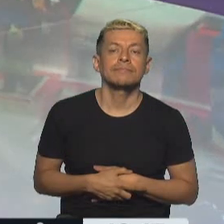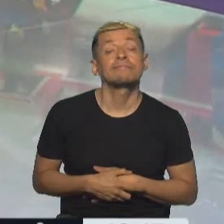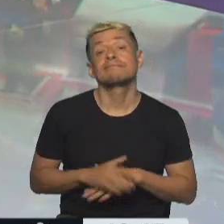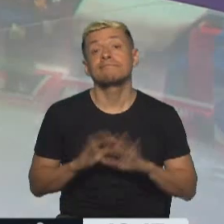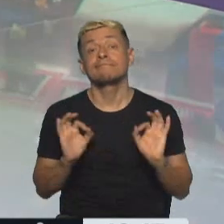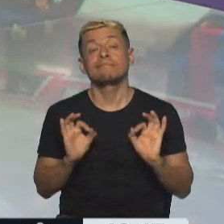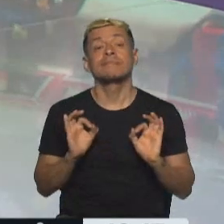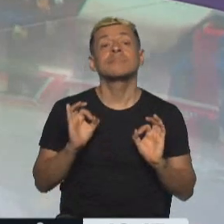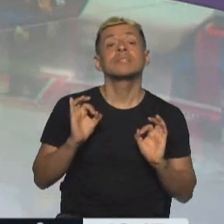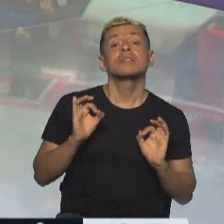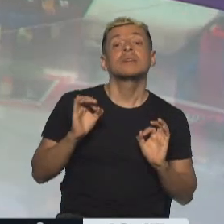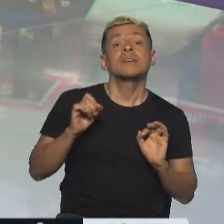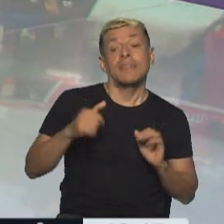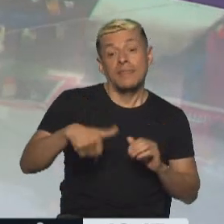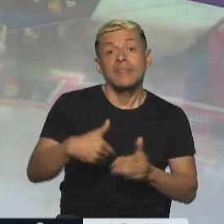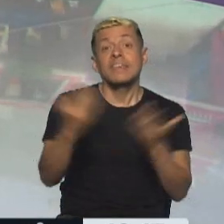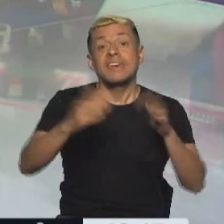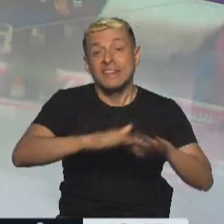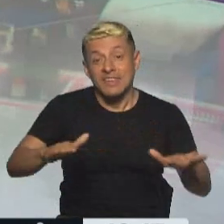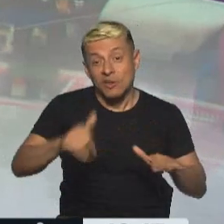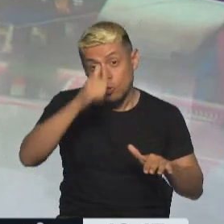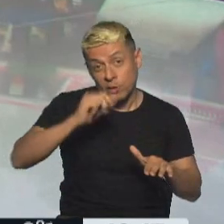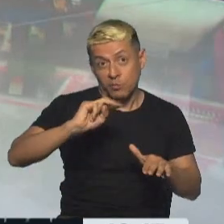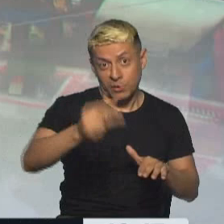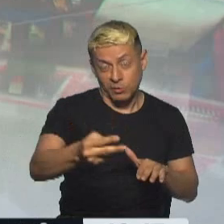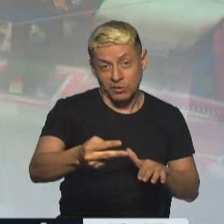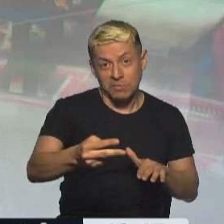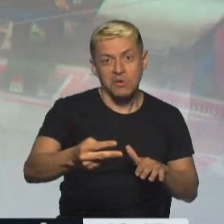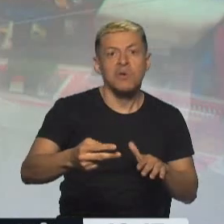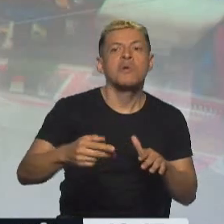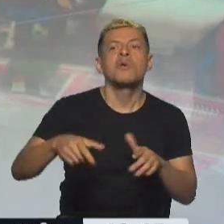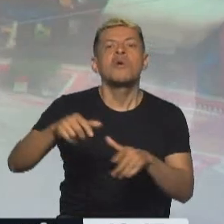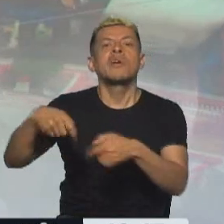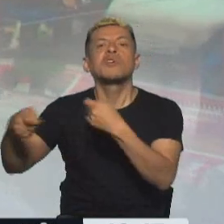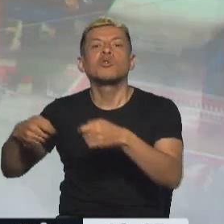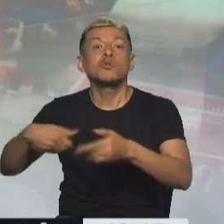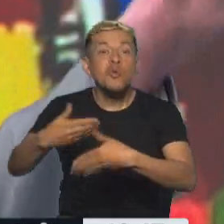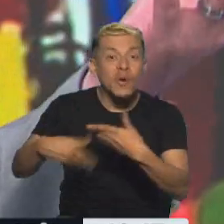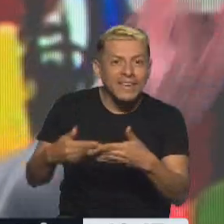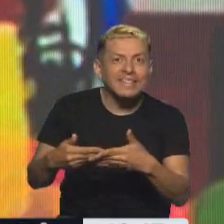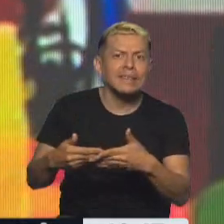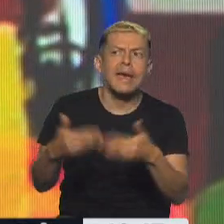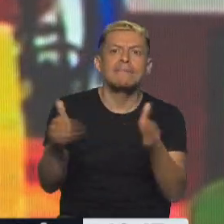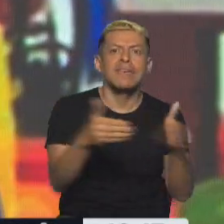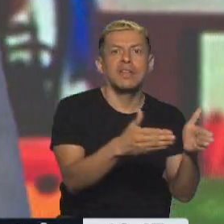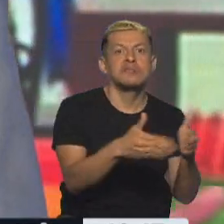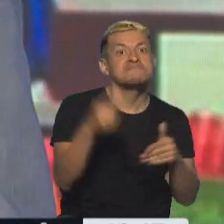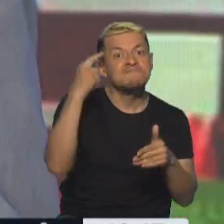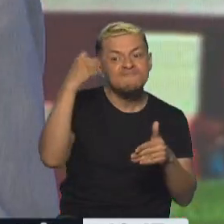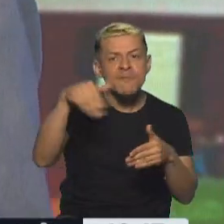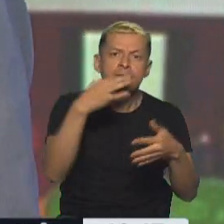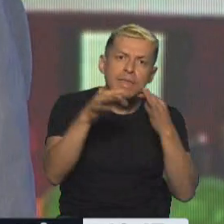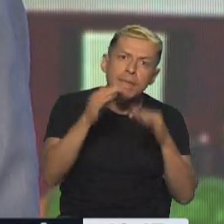Bueno, bien, llega el Día de la Niñez, será, claro, el próximo domingo, las jugueterías abiertas, lógicamente pensando en las ventas